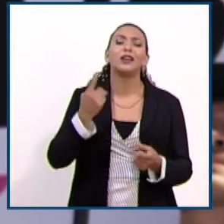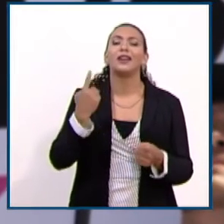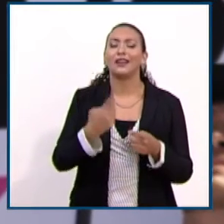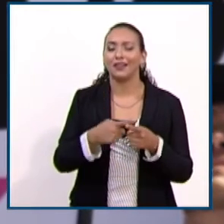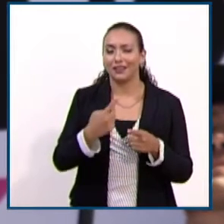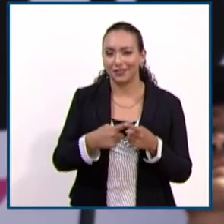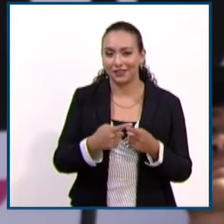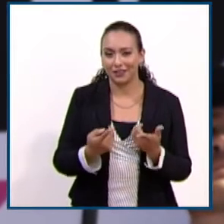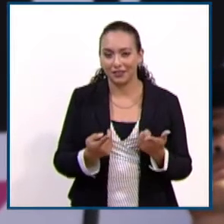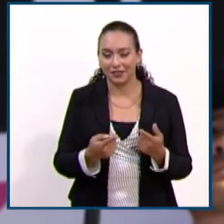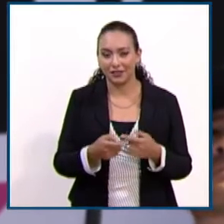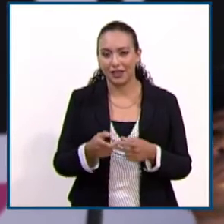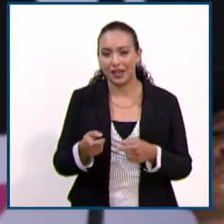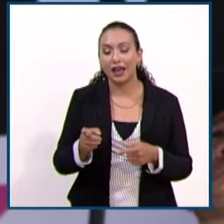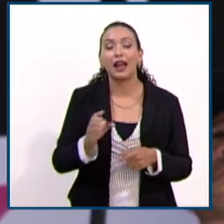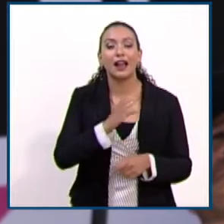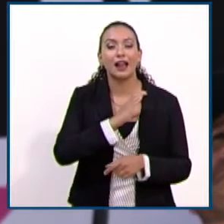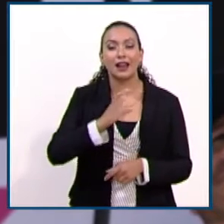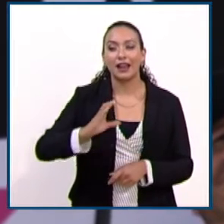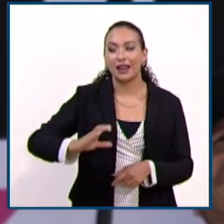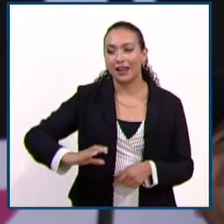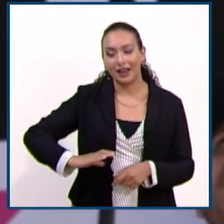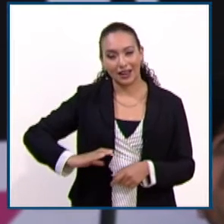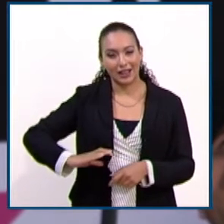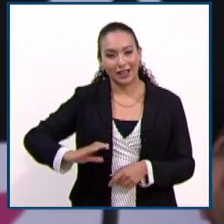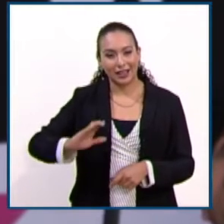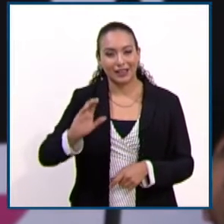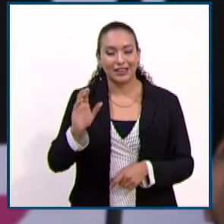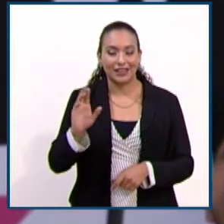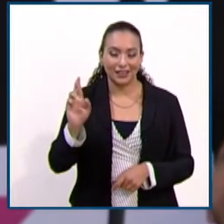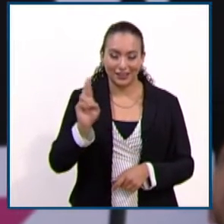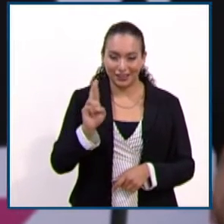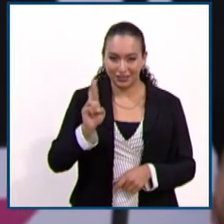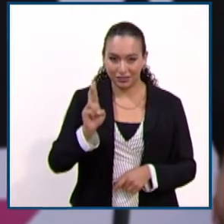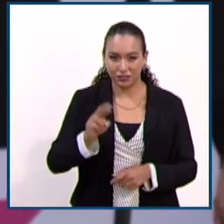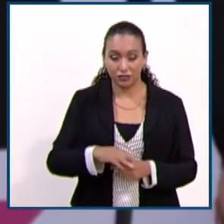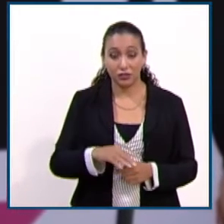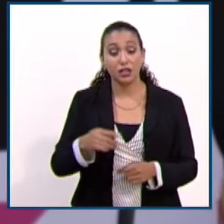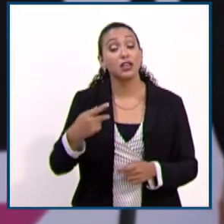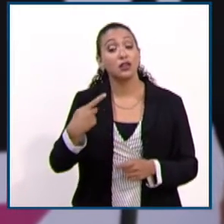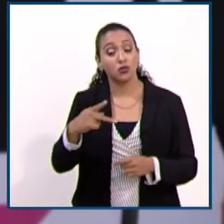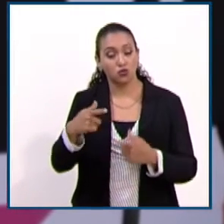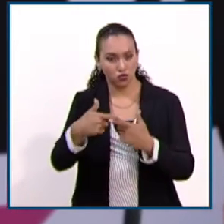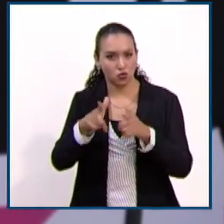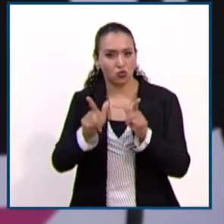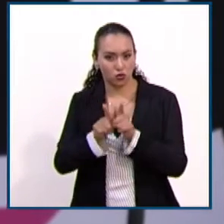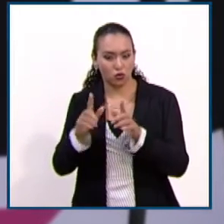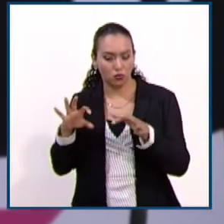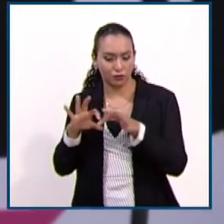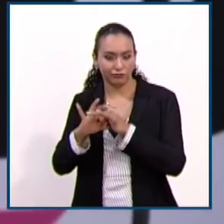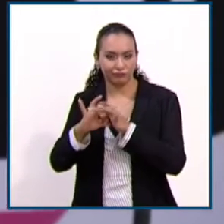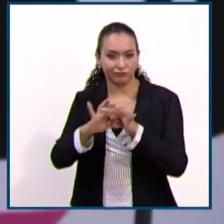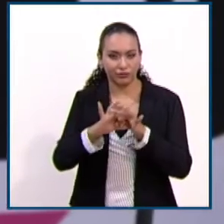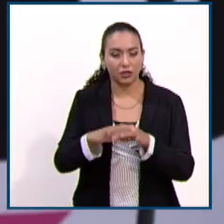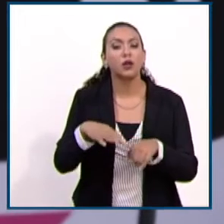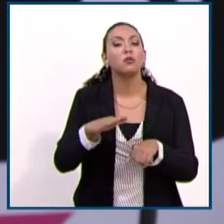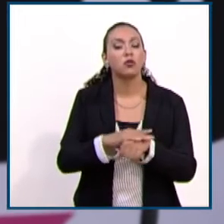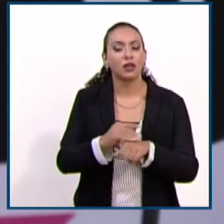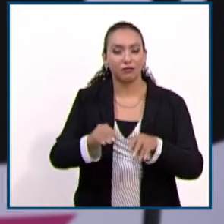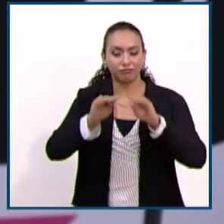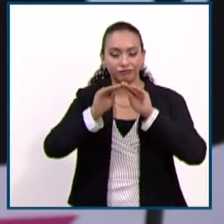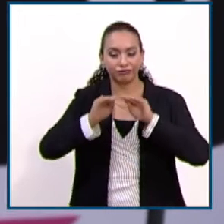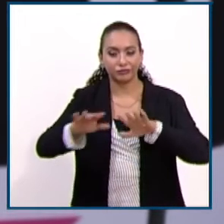Regional Especializada a la candidata presidencial Xóchitl Gálvez y a los partidos que la respaldan por difundir propaganda en